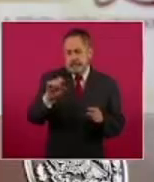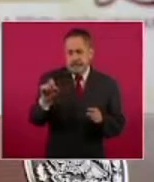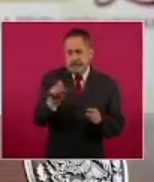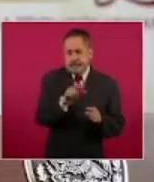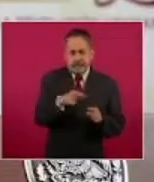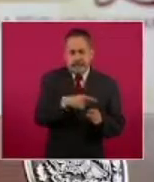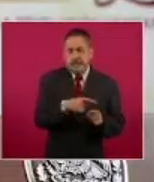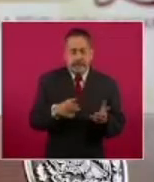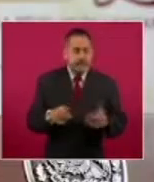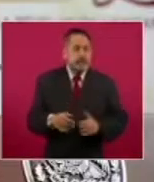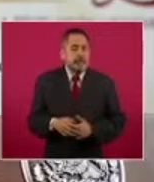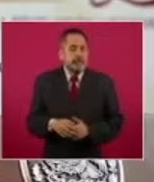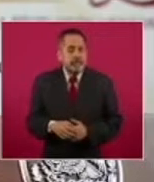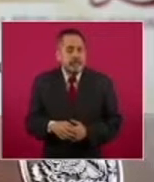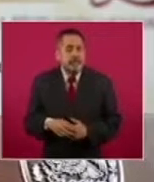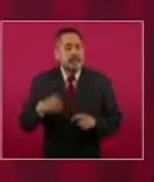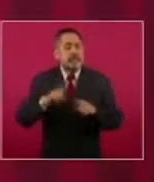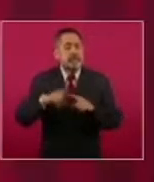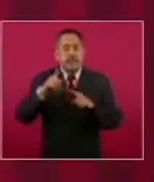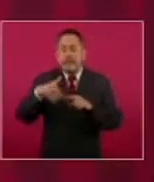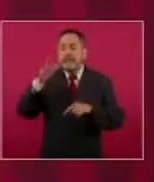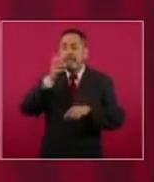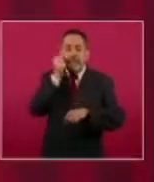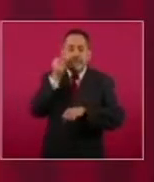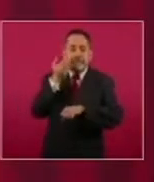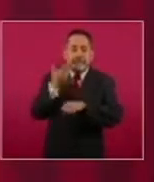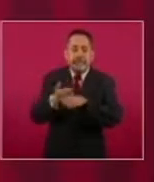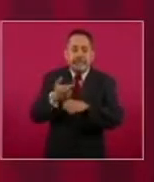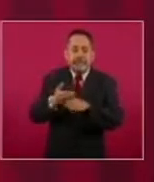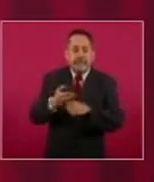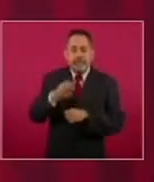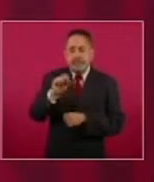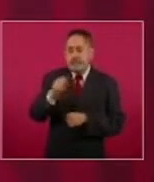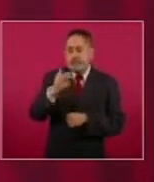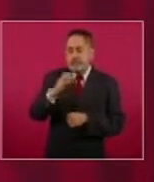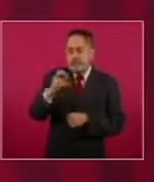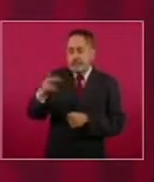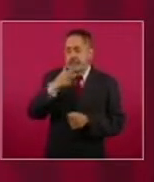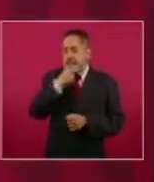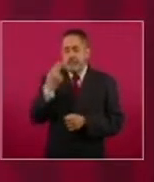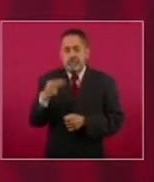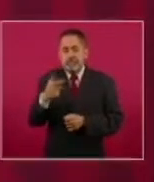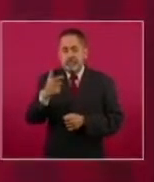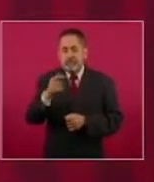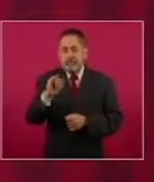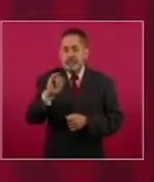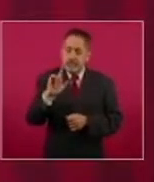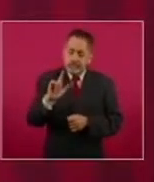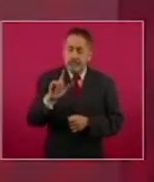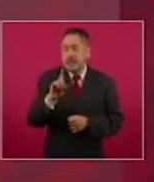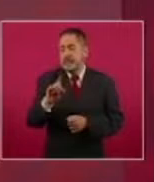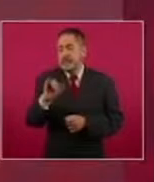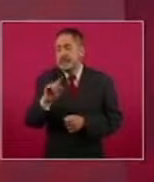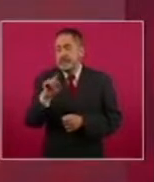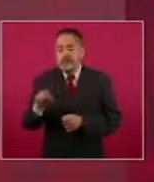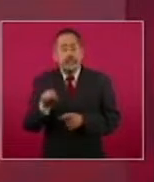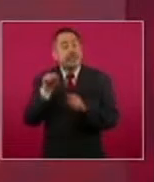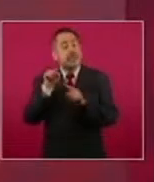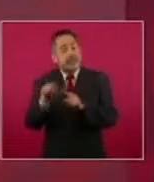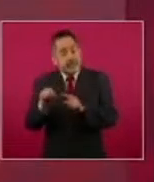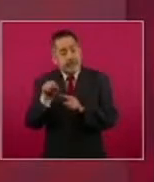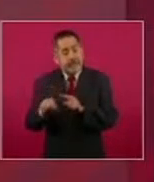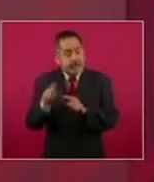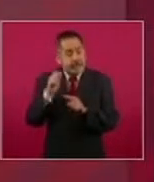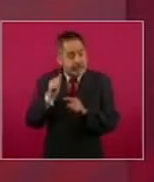México sea adquirido por connacionales, porque ayudará más al país de